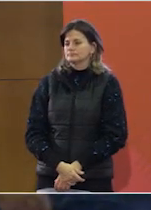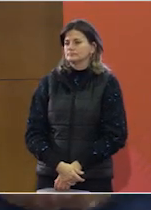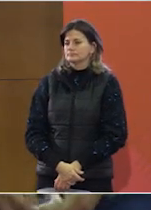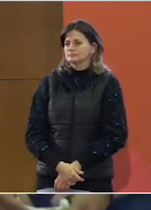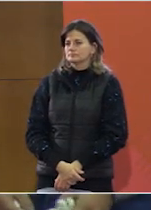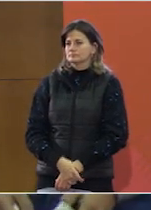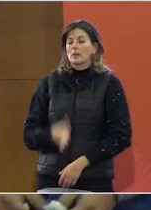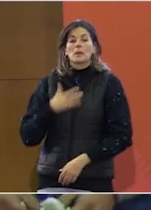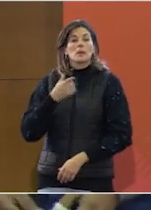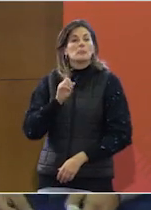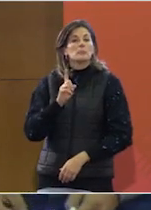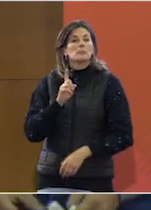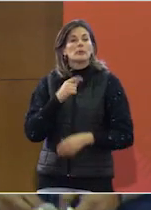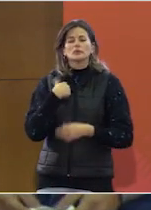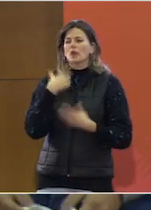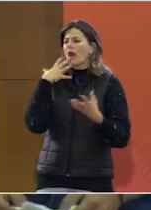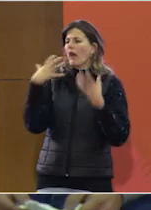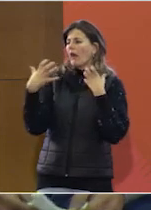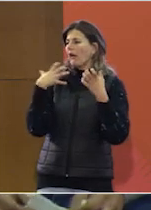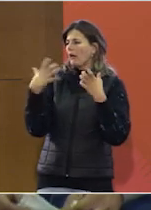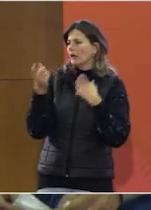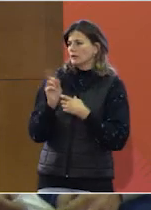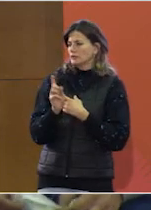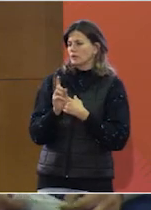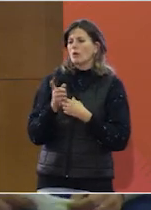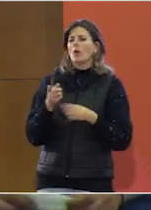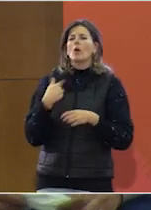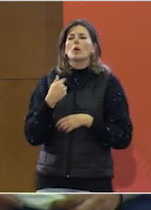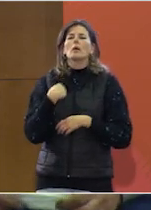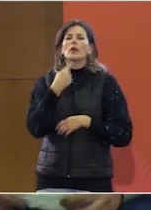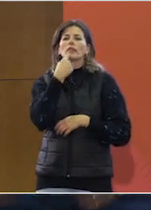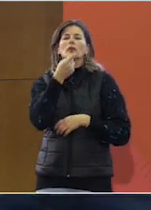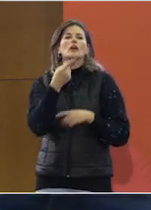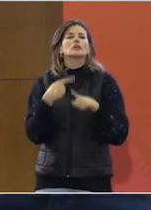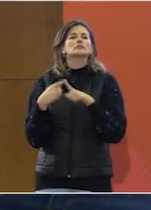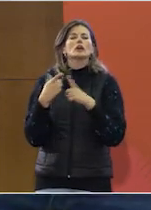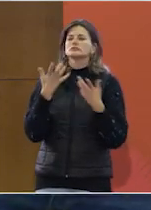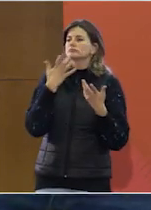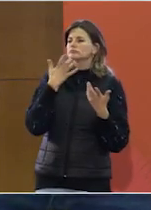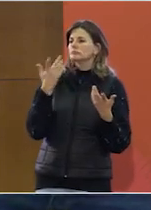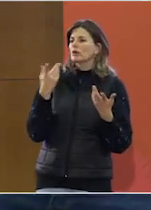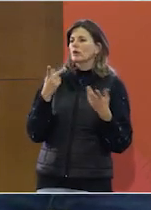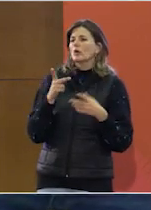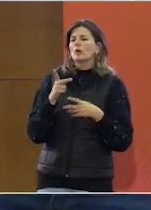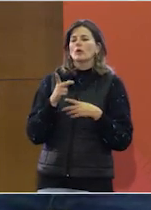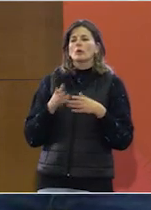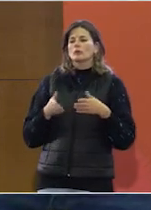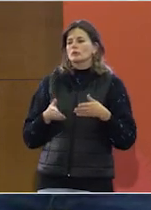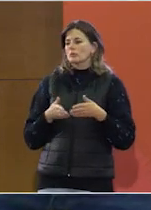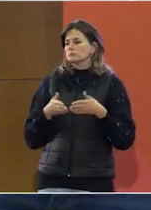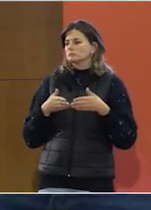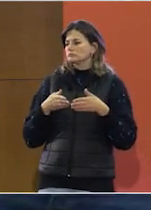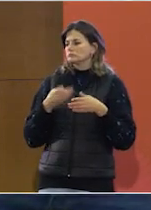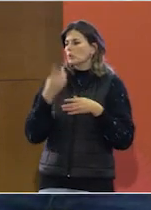que por no gritar, que por decir cosas como el unilateralismo no va a